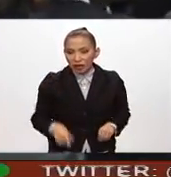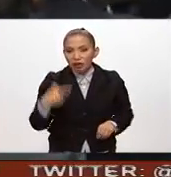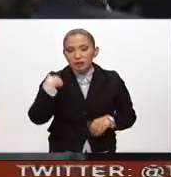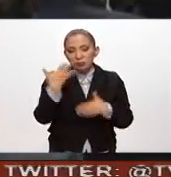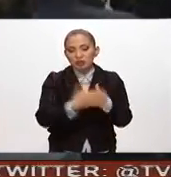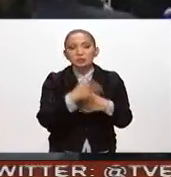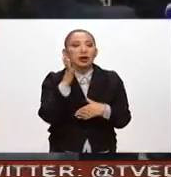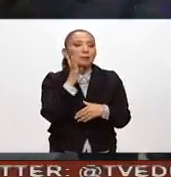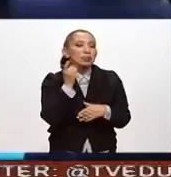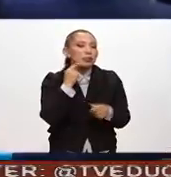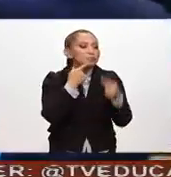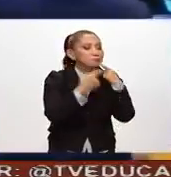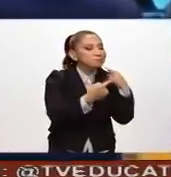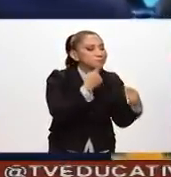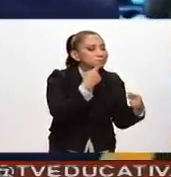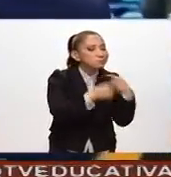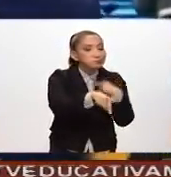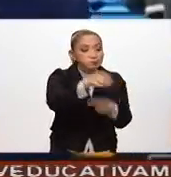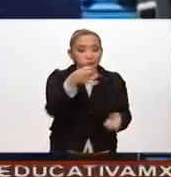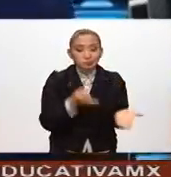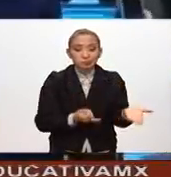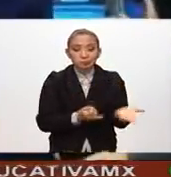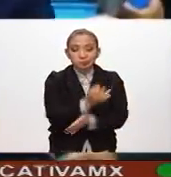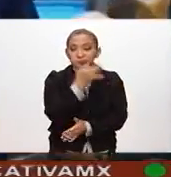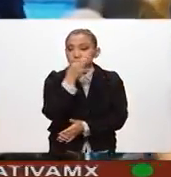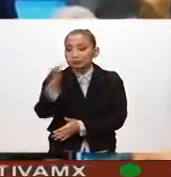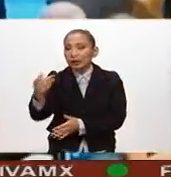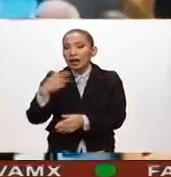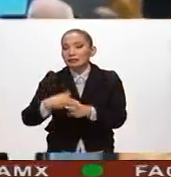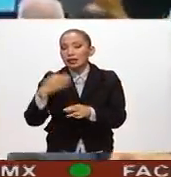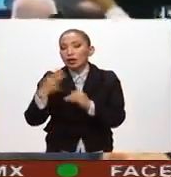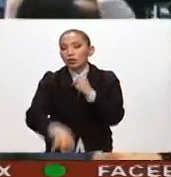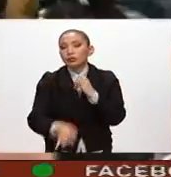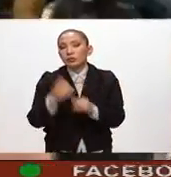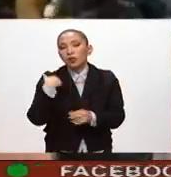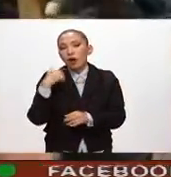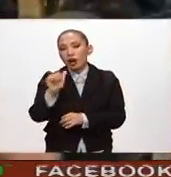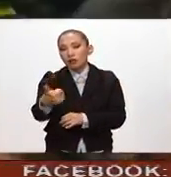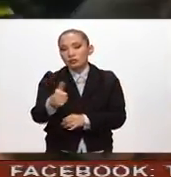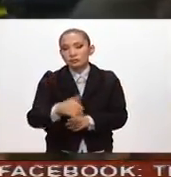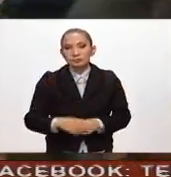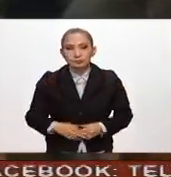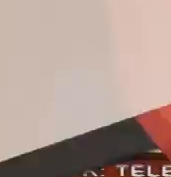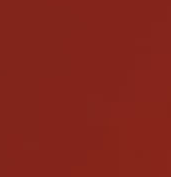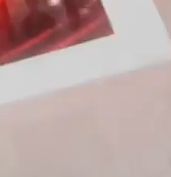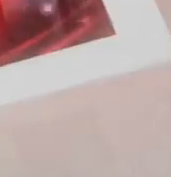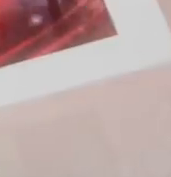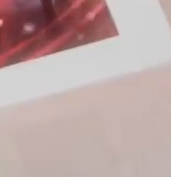próximo martes. Se espera que el veredicto se dé a conocer hasta finales de agosto.